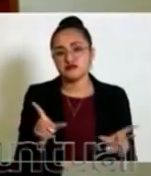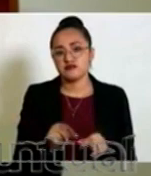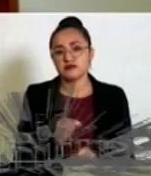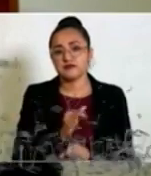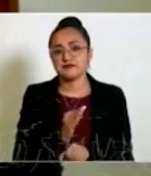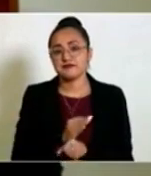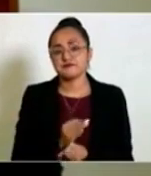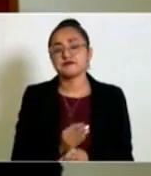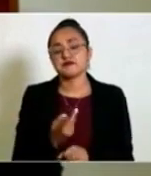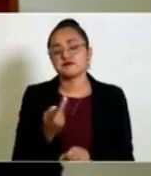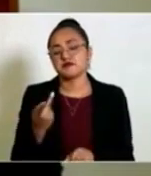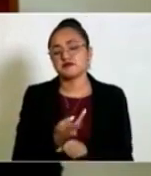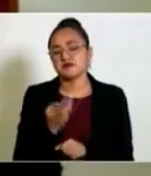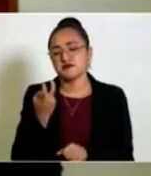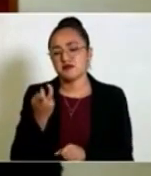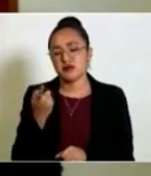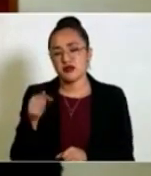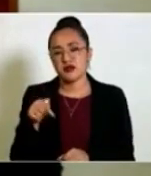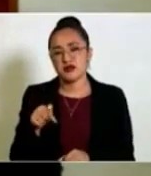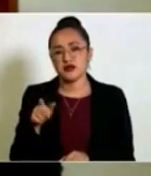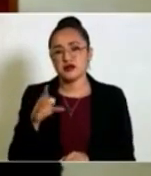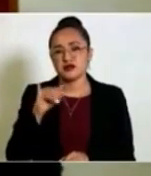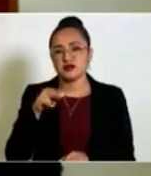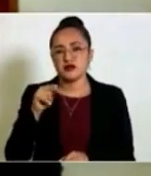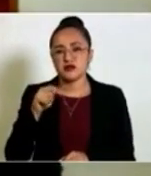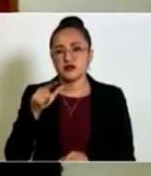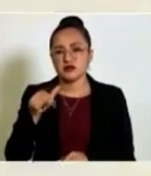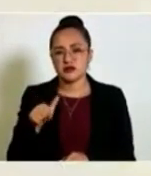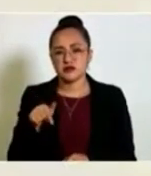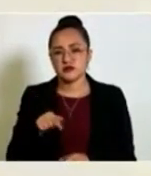de la situación en la que se encuentra actualmente Chignautla.